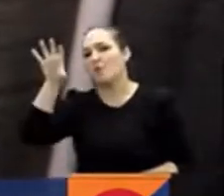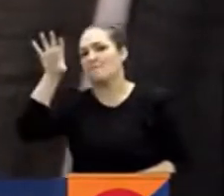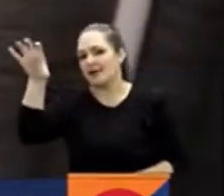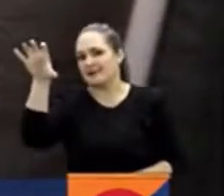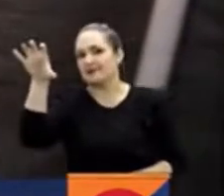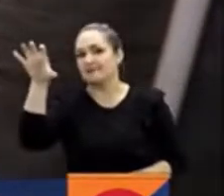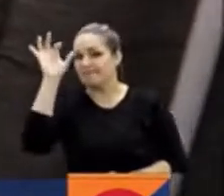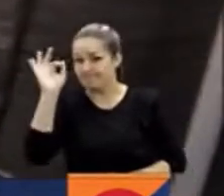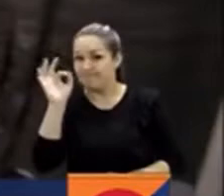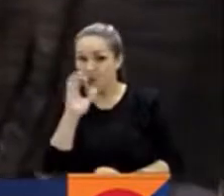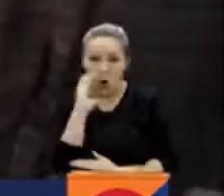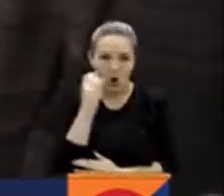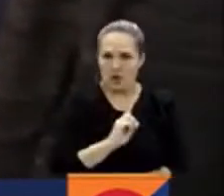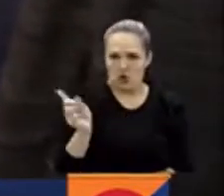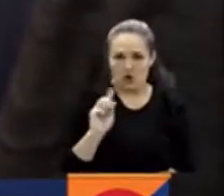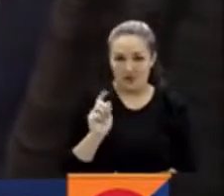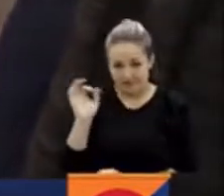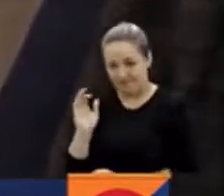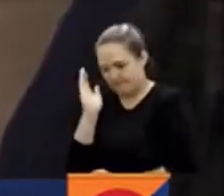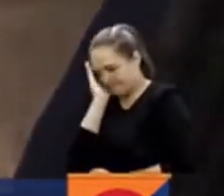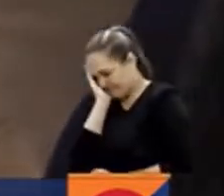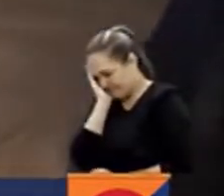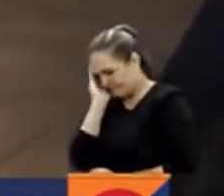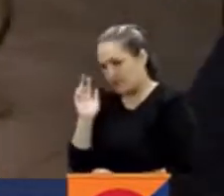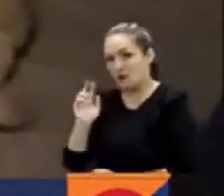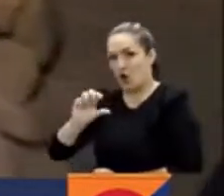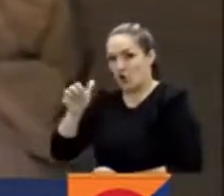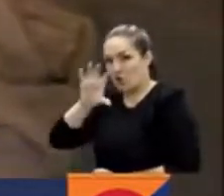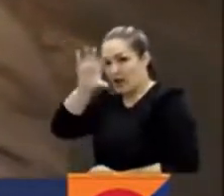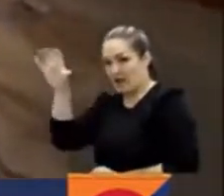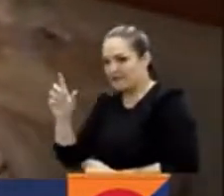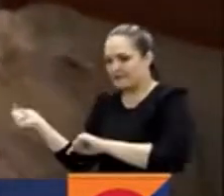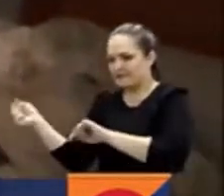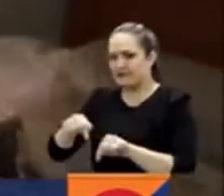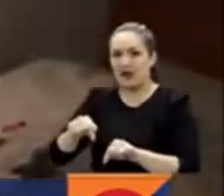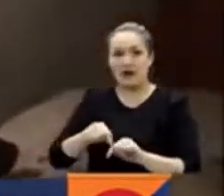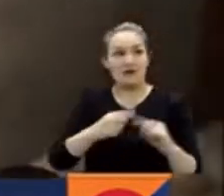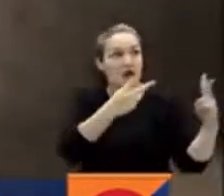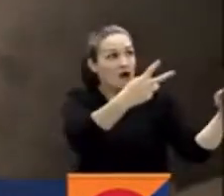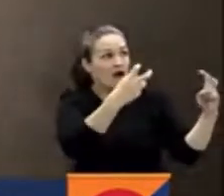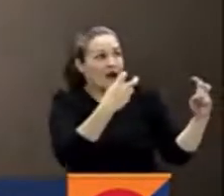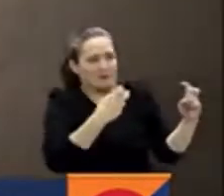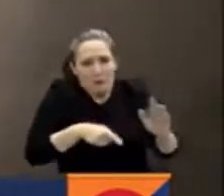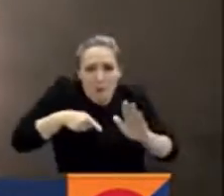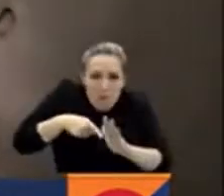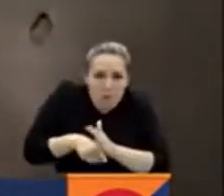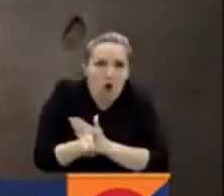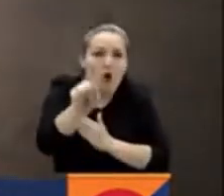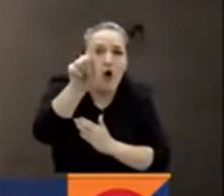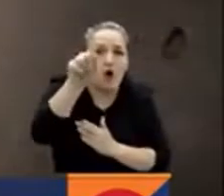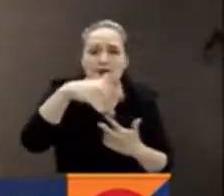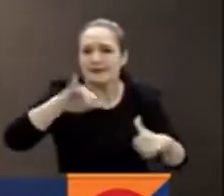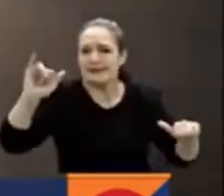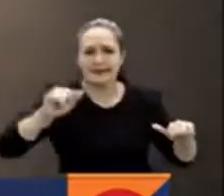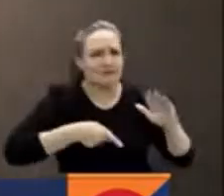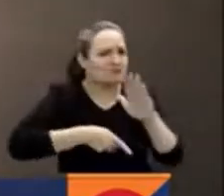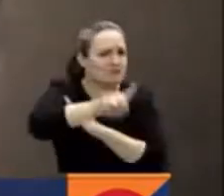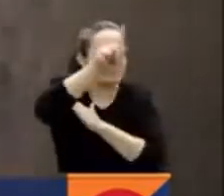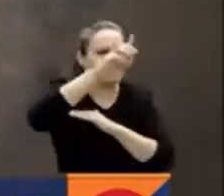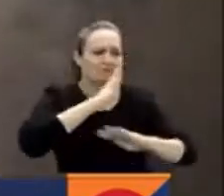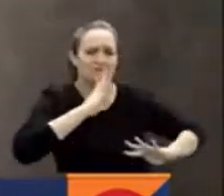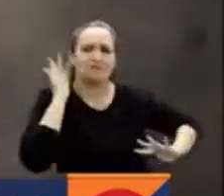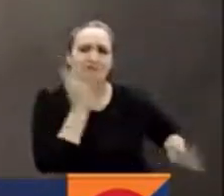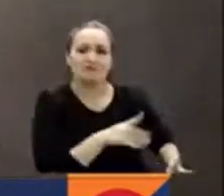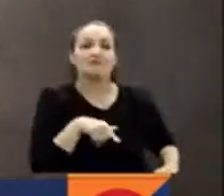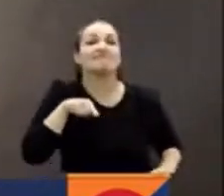dejaron abandonado esto en el momento que las autoridades comenzaron a hacer las diferentes pesquisas e investigaciones en este lugar donde se presume habrían sido